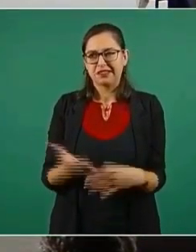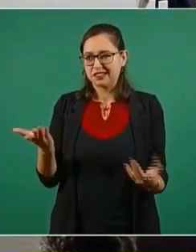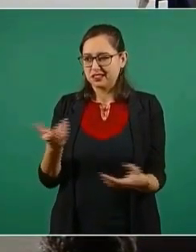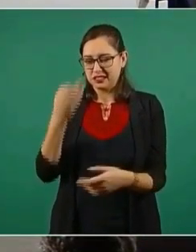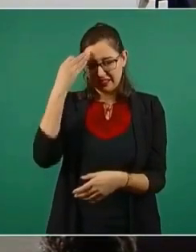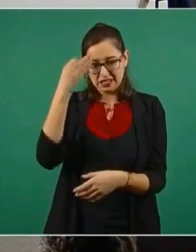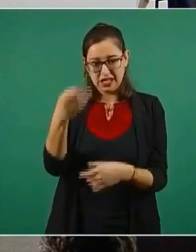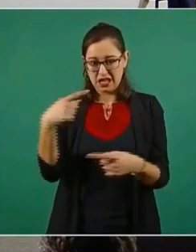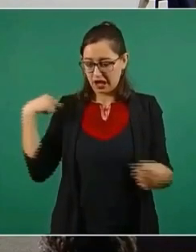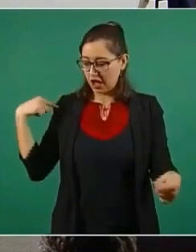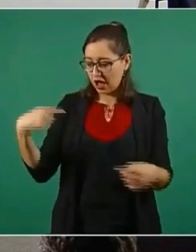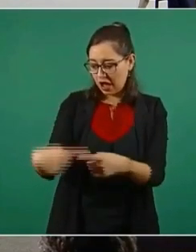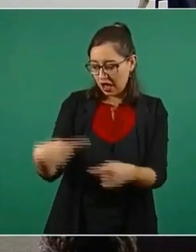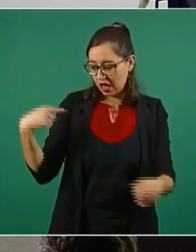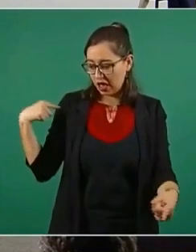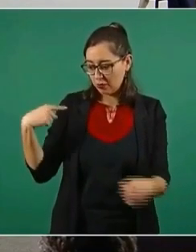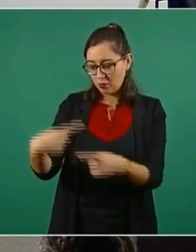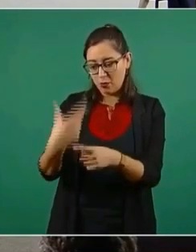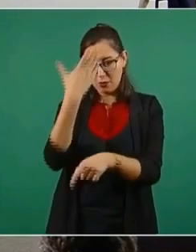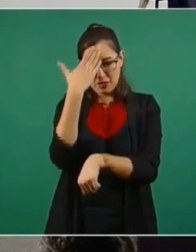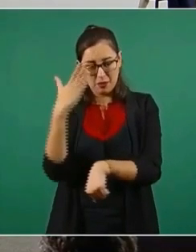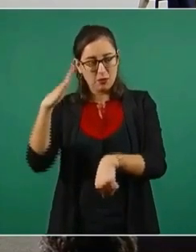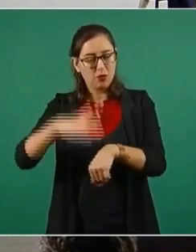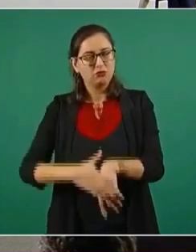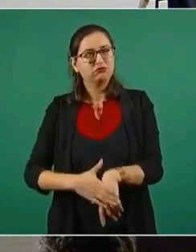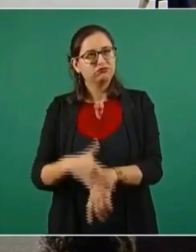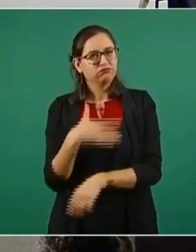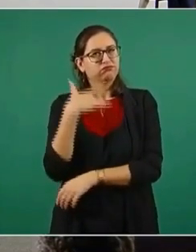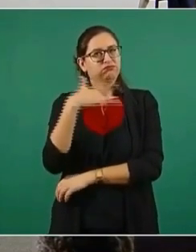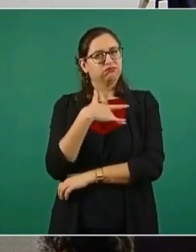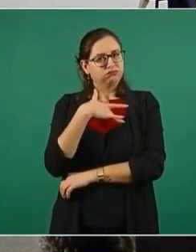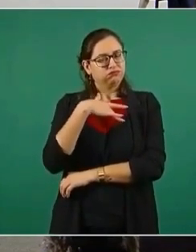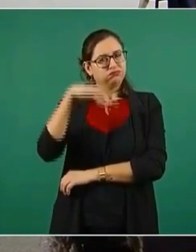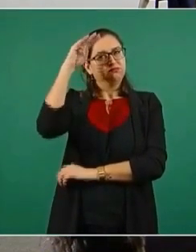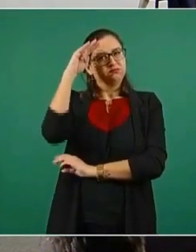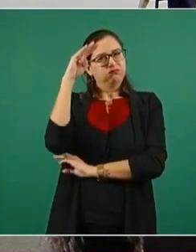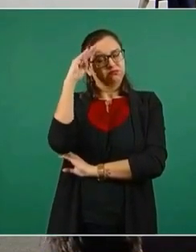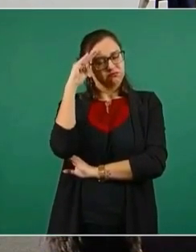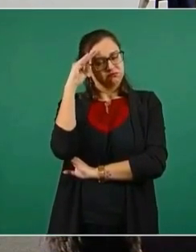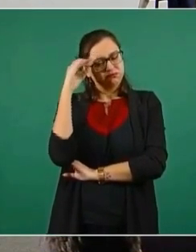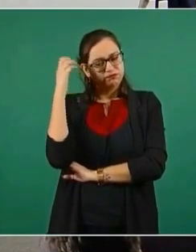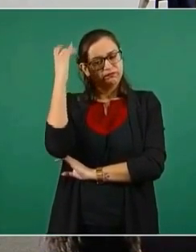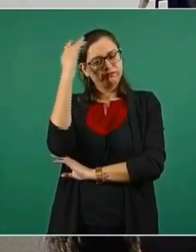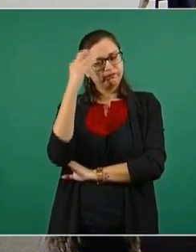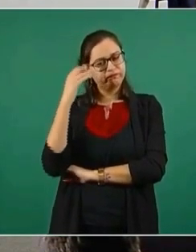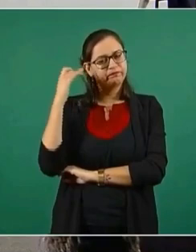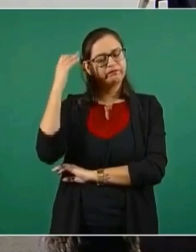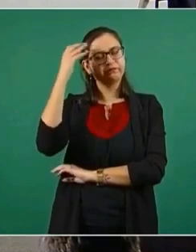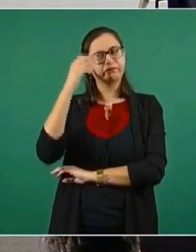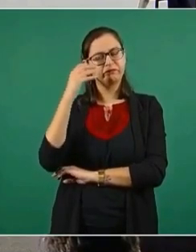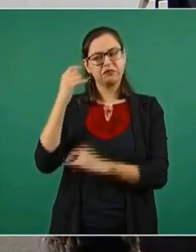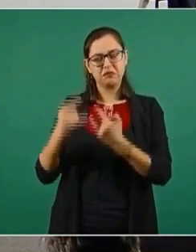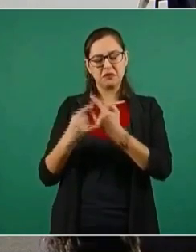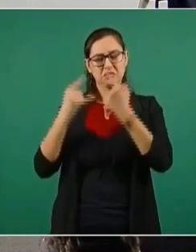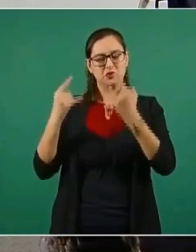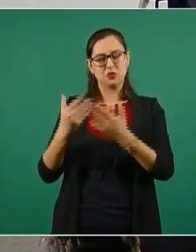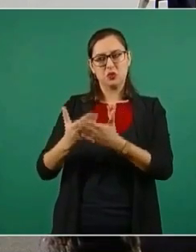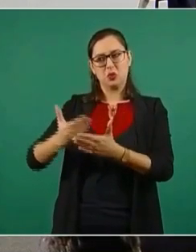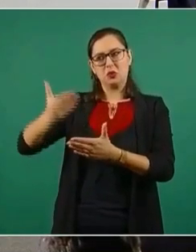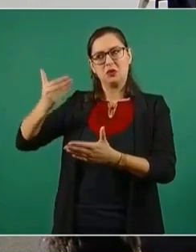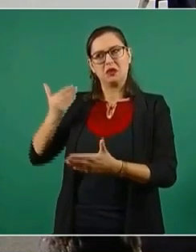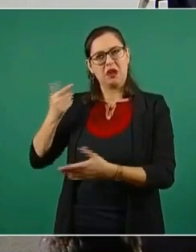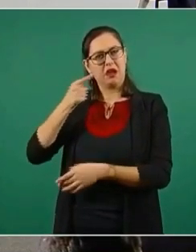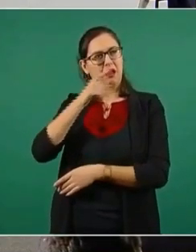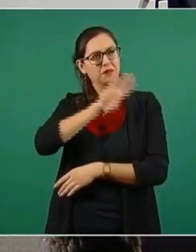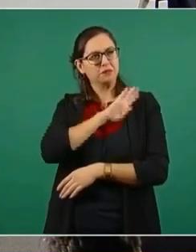la reflexión ante hechos que marcaron de manera decisiva la historia de nuestras